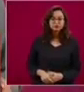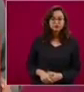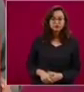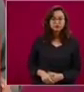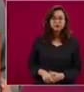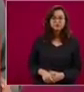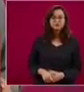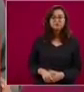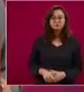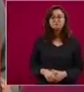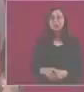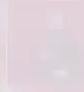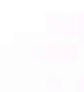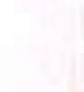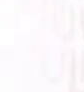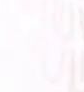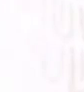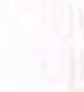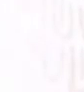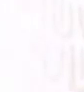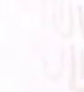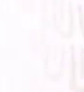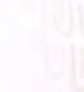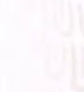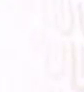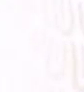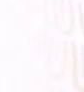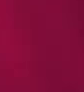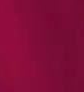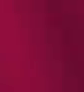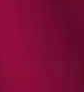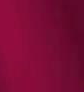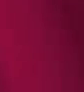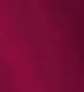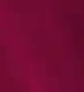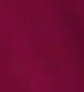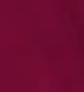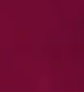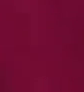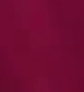la diplomacia mexicana. Quédate en casa. Gobierno de México.